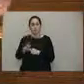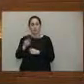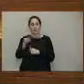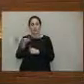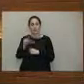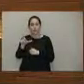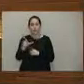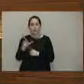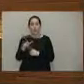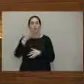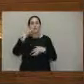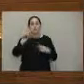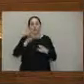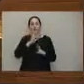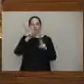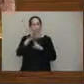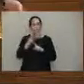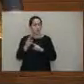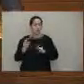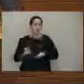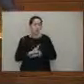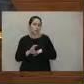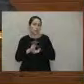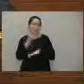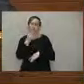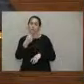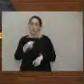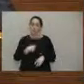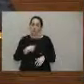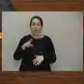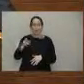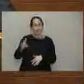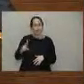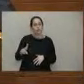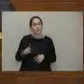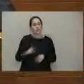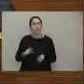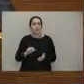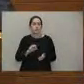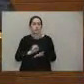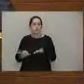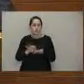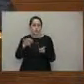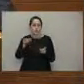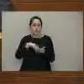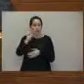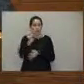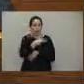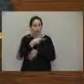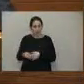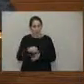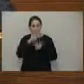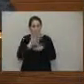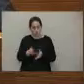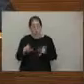Es cierto que en la respuesta que nos facilitó la consejera nos decía que el derecho a una prestación se genera en el momento de emitirse la resolución y no en ningún momento